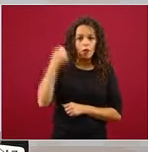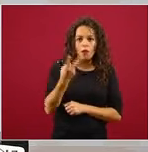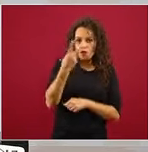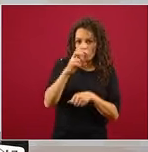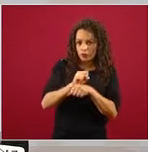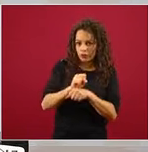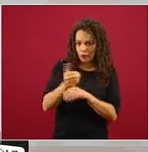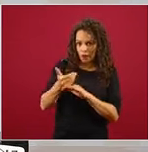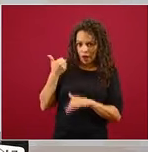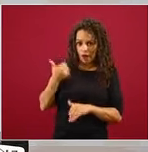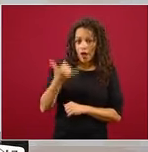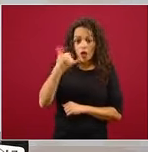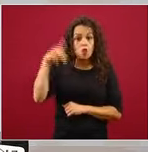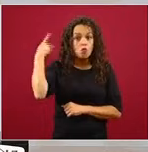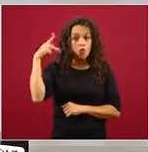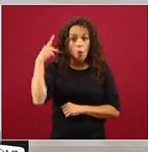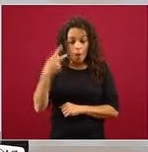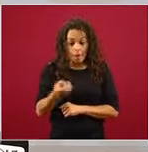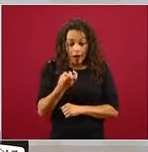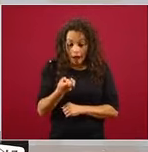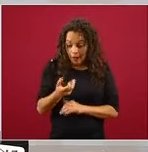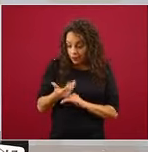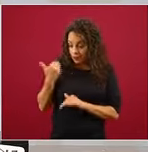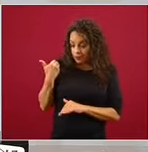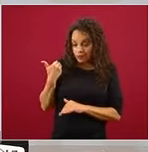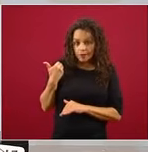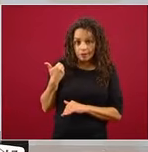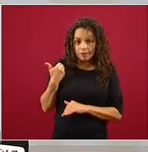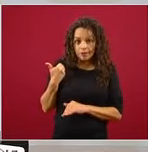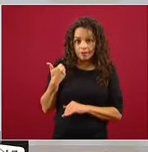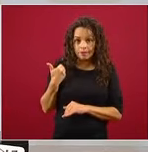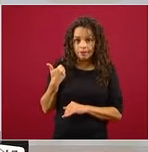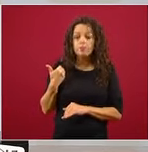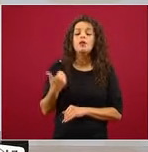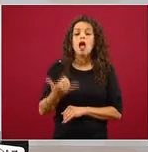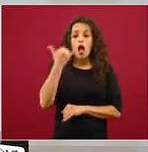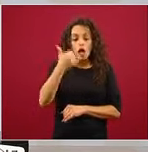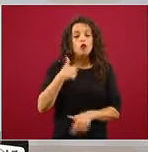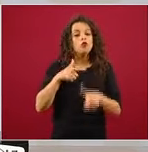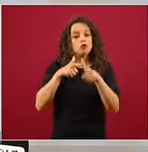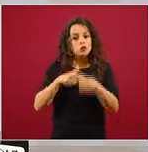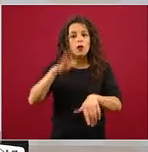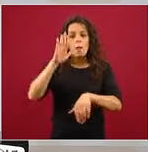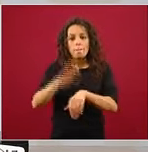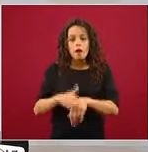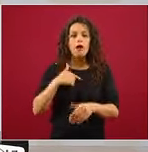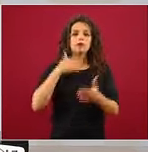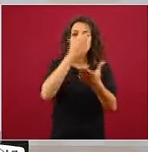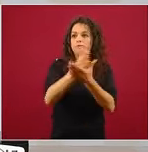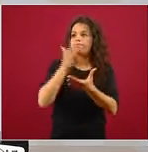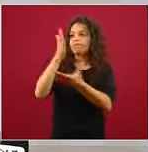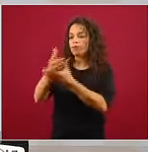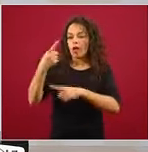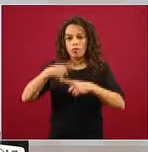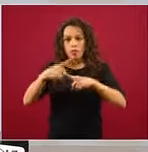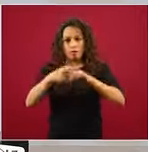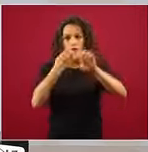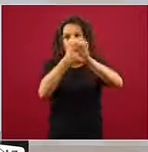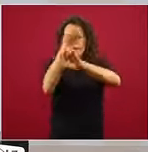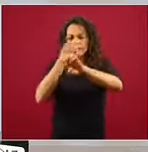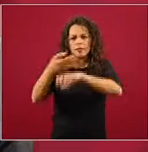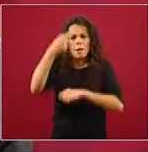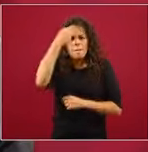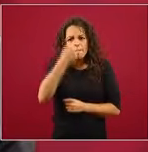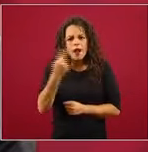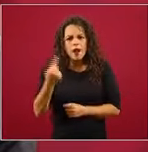Puebla este fin de semana pasado, y seguiremos yendo a otras entidades federativas, es porque estamos